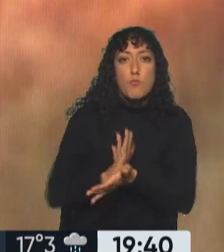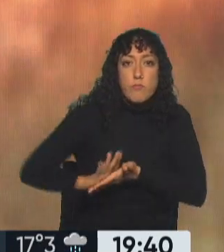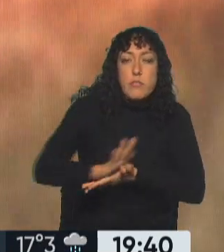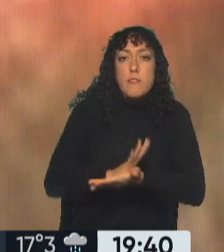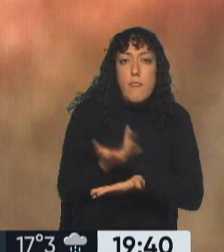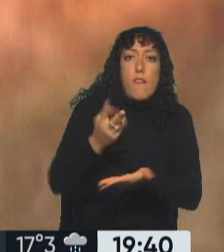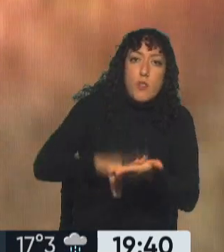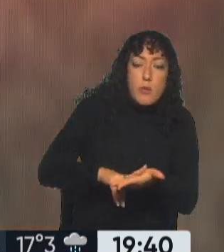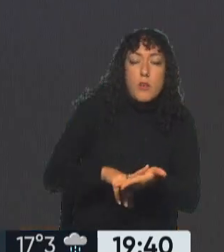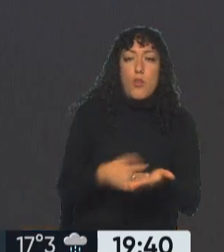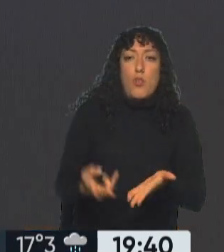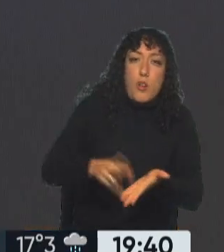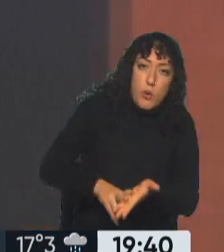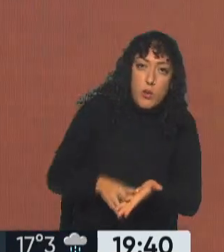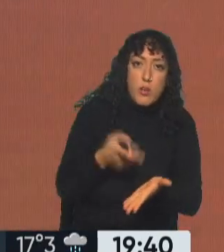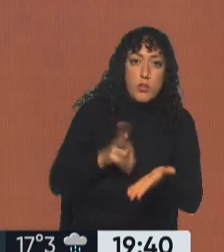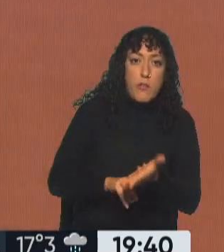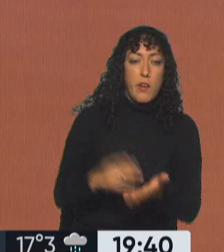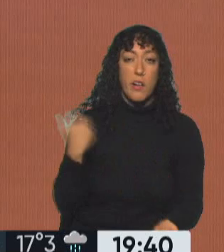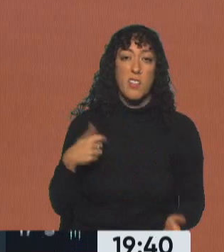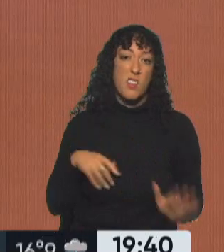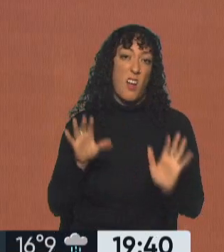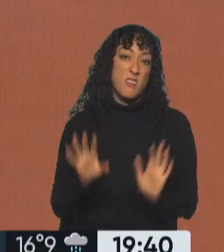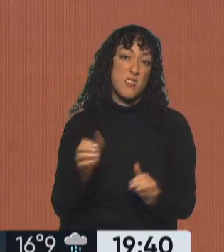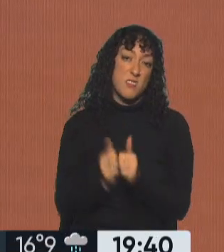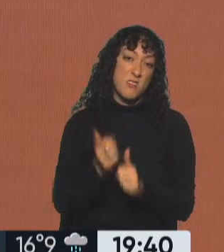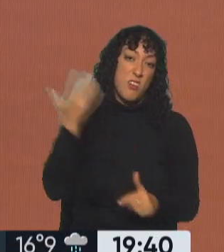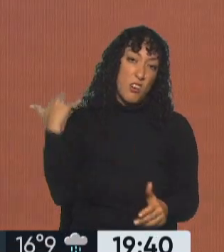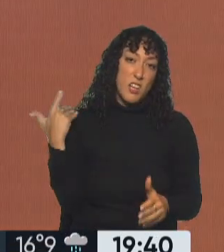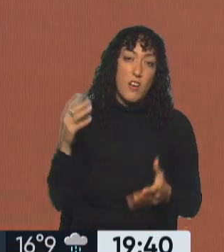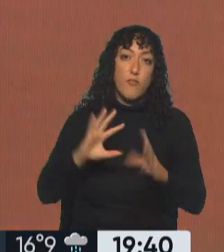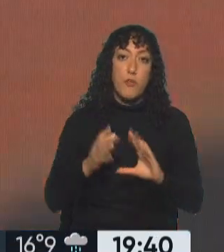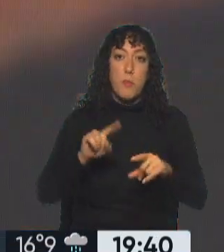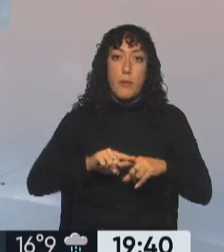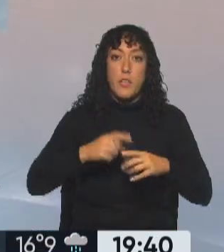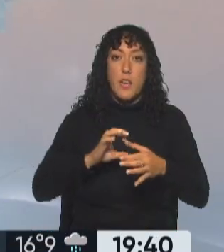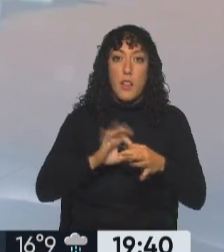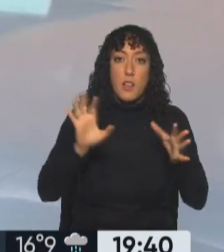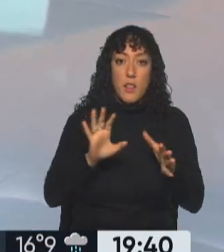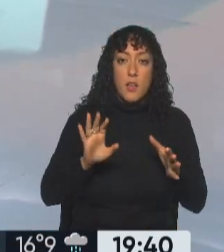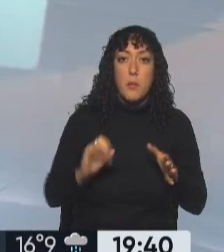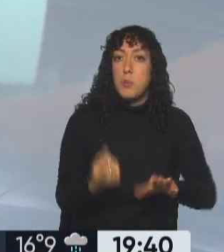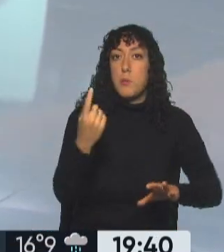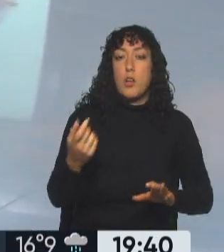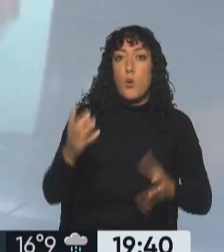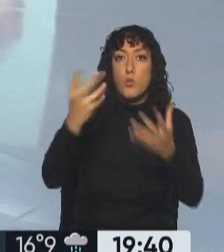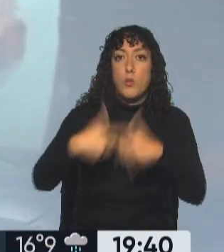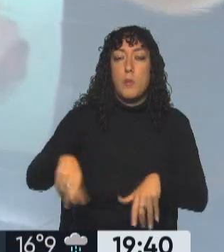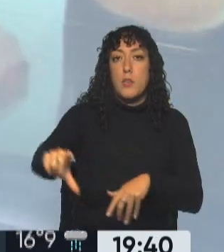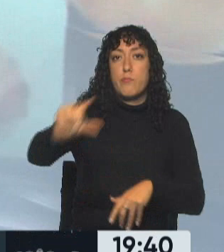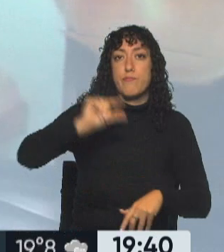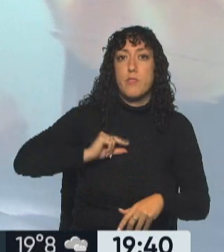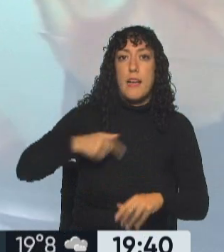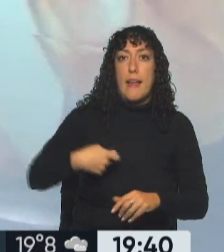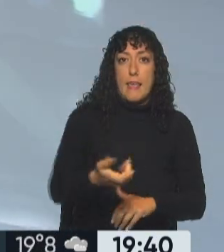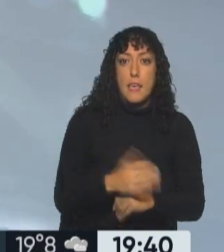forma histórica, no es muy viejo. Argentina nació a su independencia política y lo primero que recibió fue un crédito de la Baring Brothers que